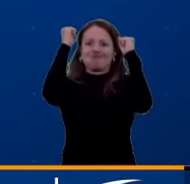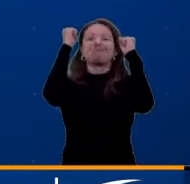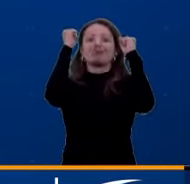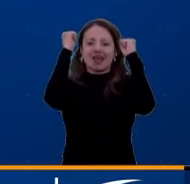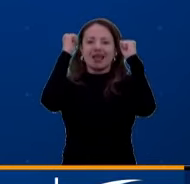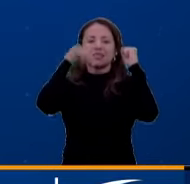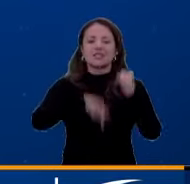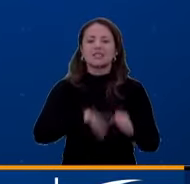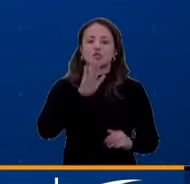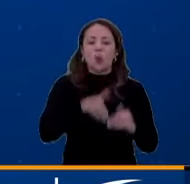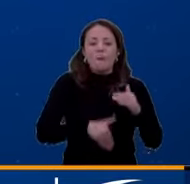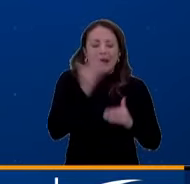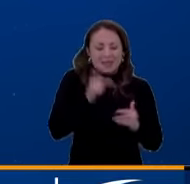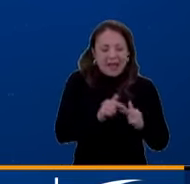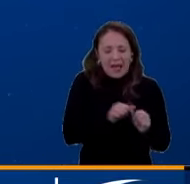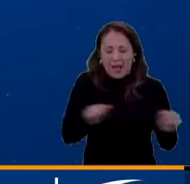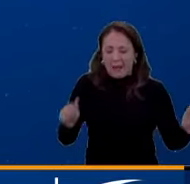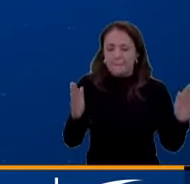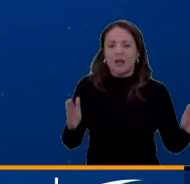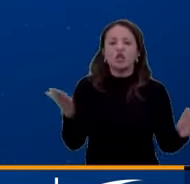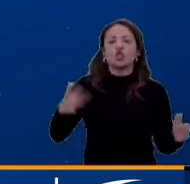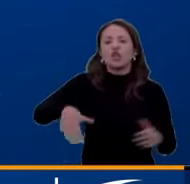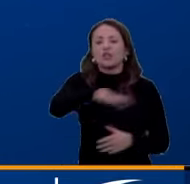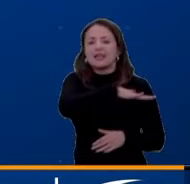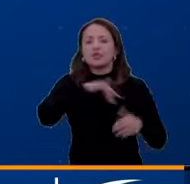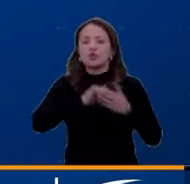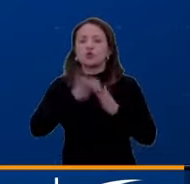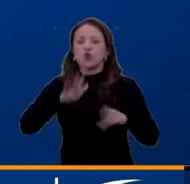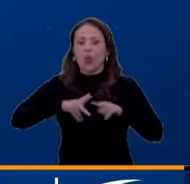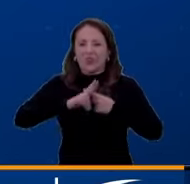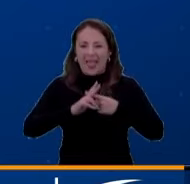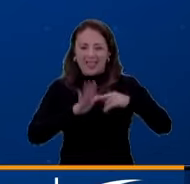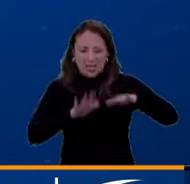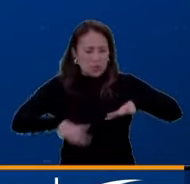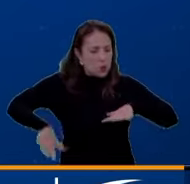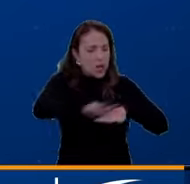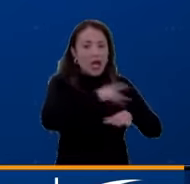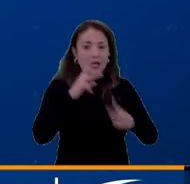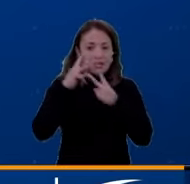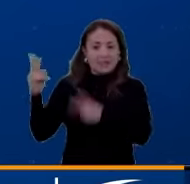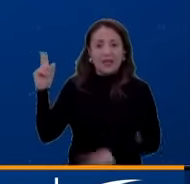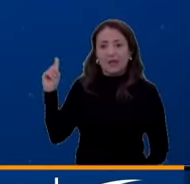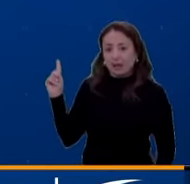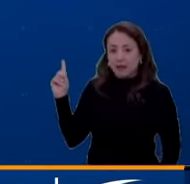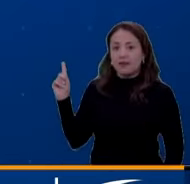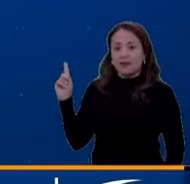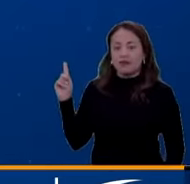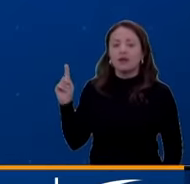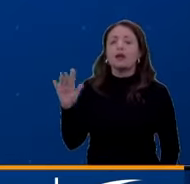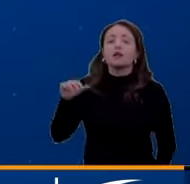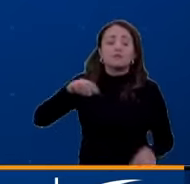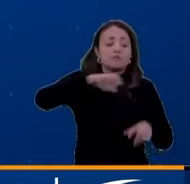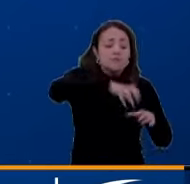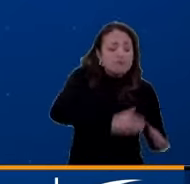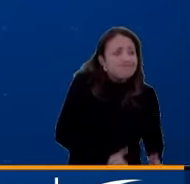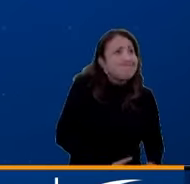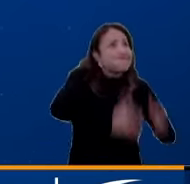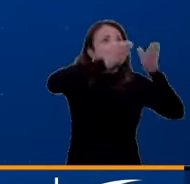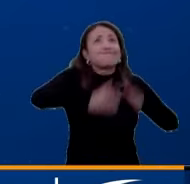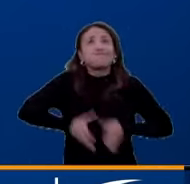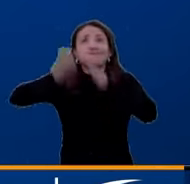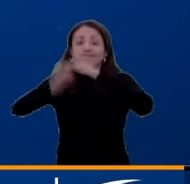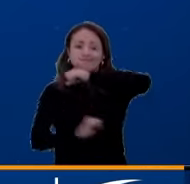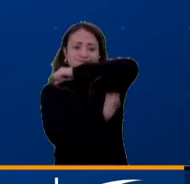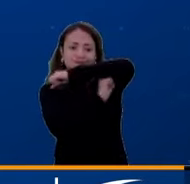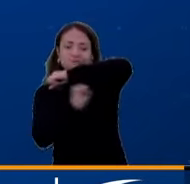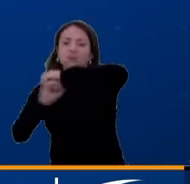metro de Bogotá. Este sobrevuelo se hizo por el patio taller y ahí ustedes en las imágenes pueden observar, se han instalado más de 64 columnas, no solo en este